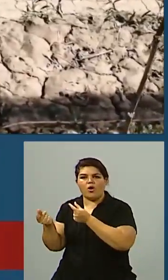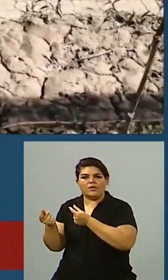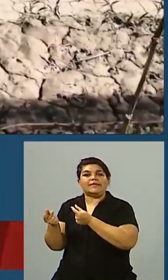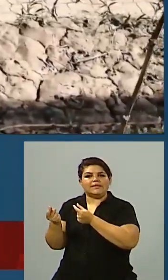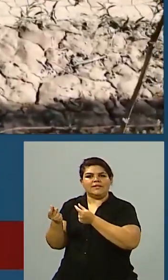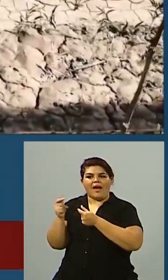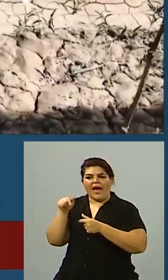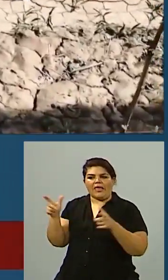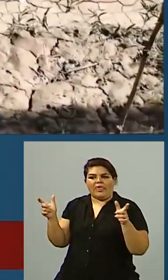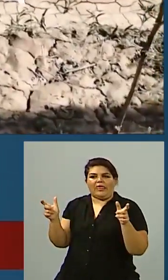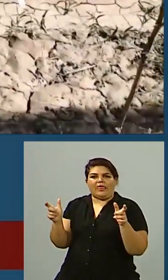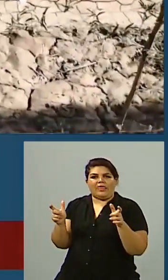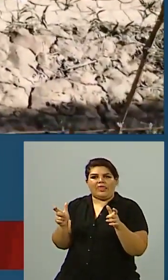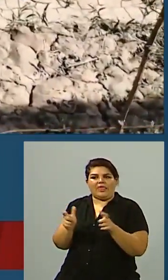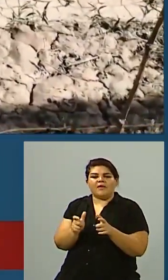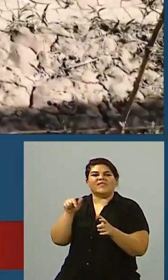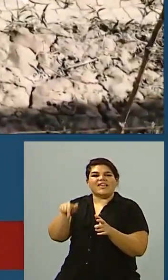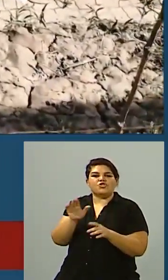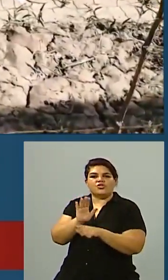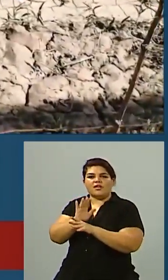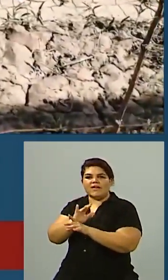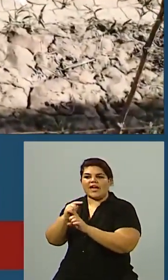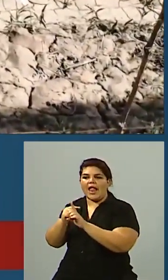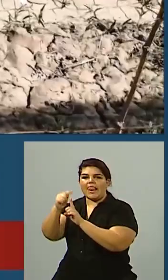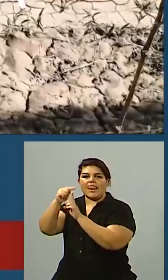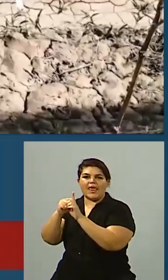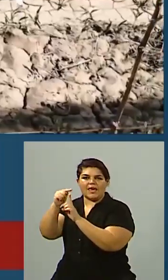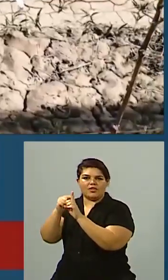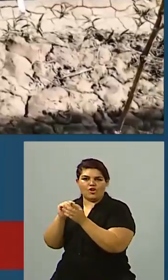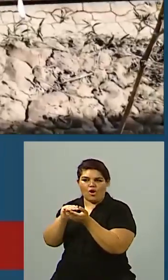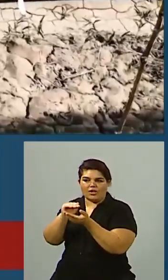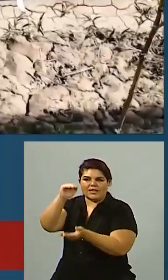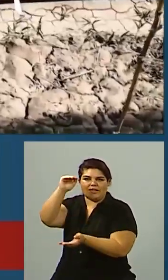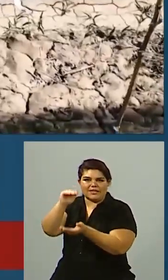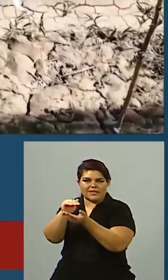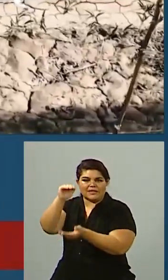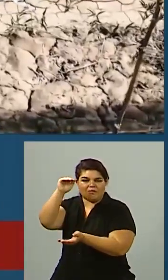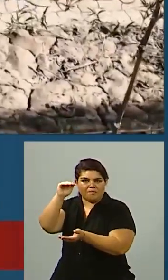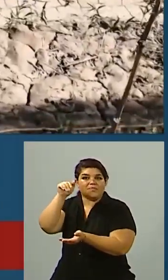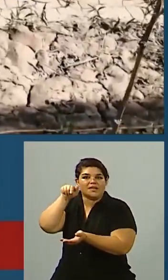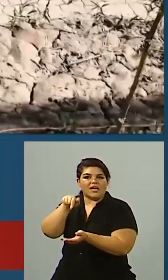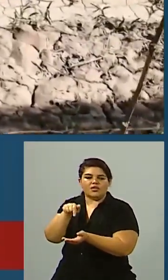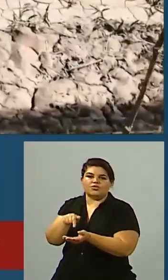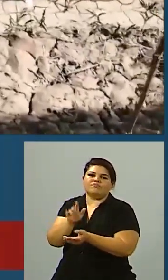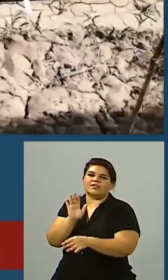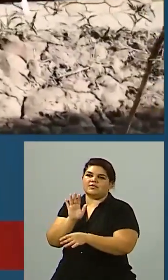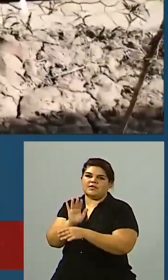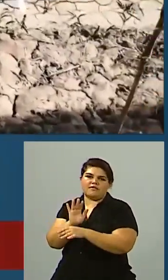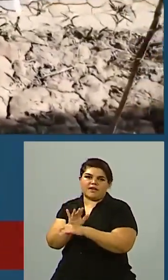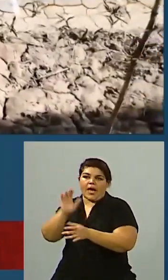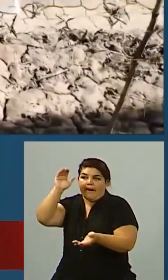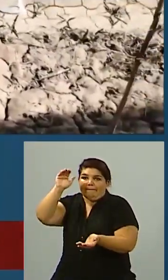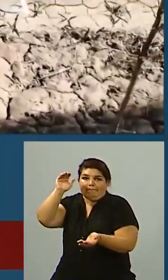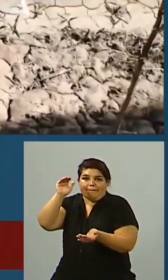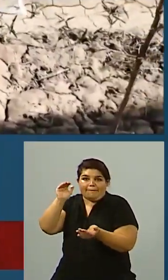eso va mucho más allá, porque tiene que ver con una producción, con la generación de empleo, con muchas otras